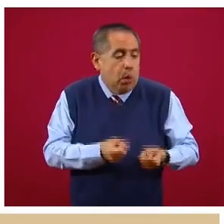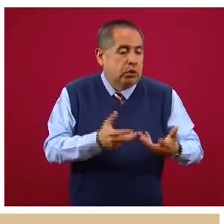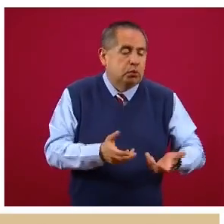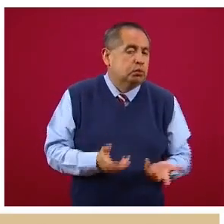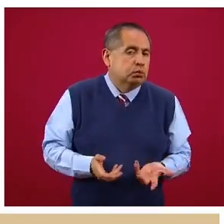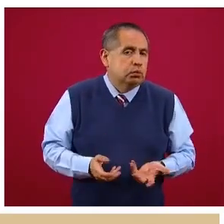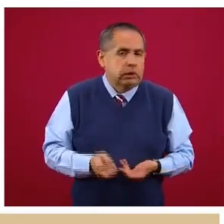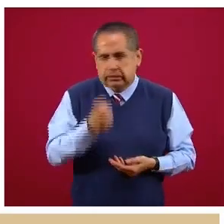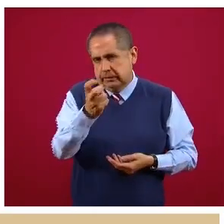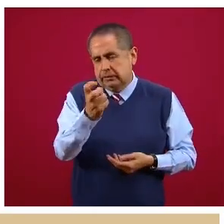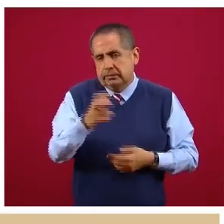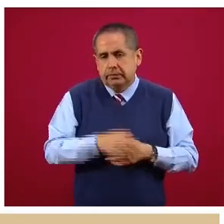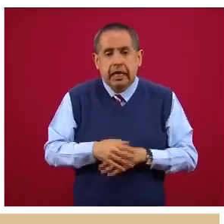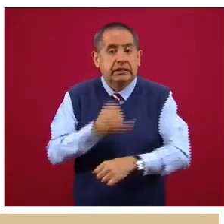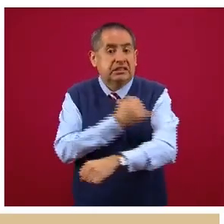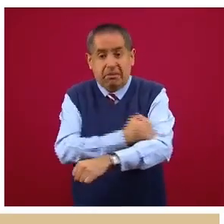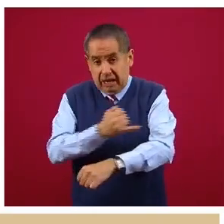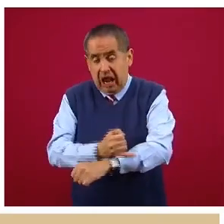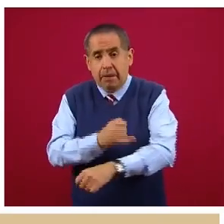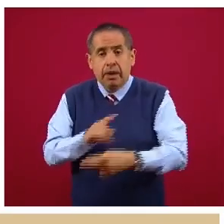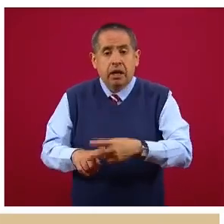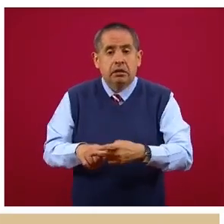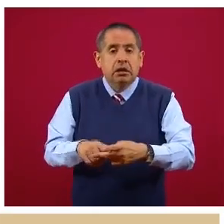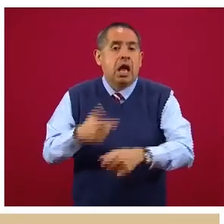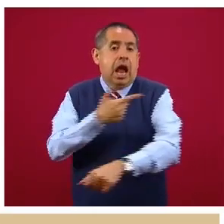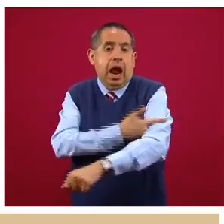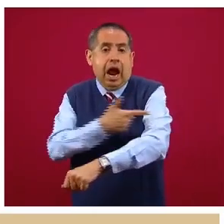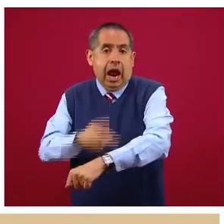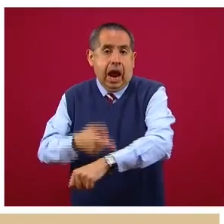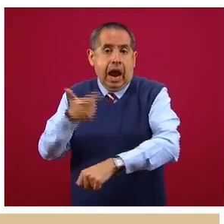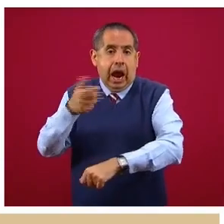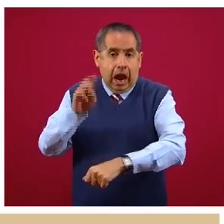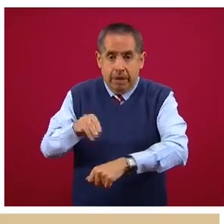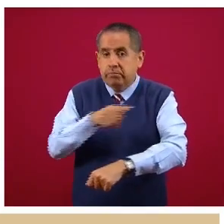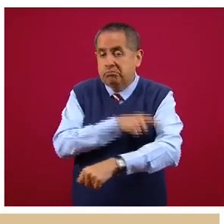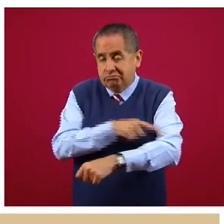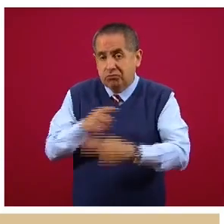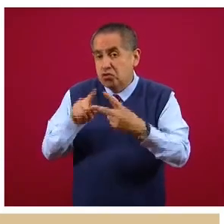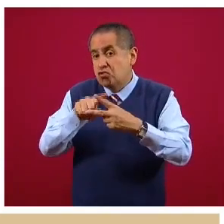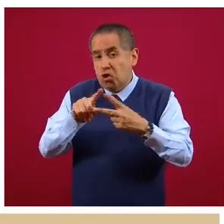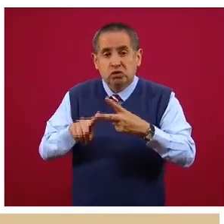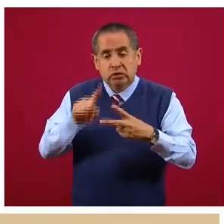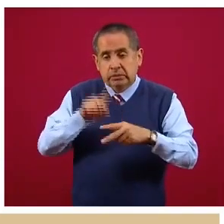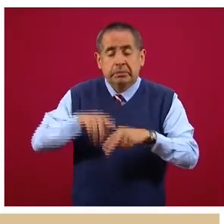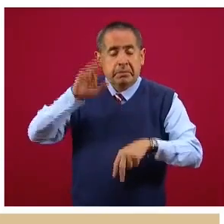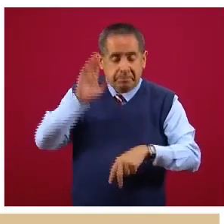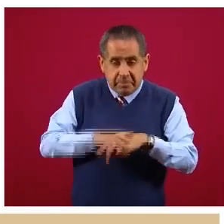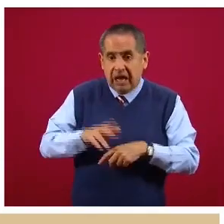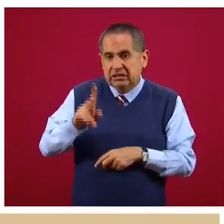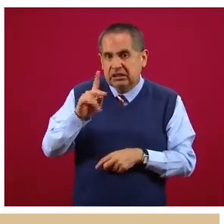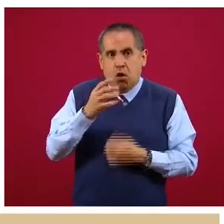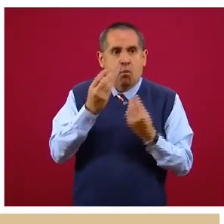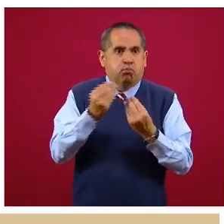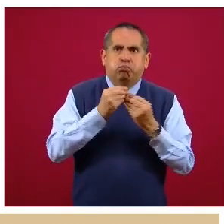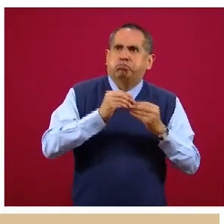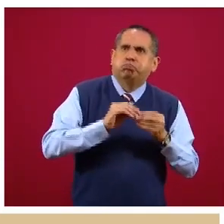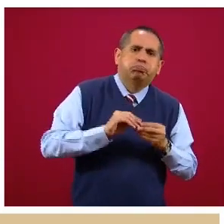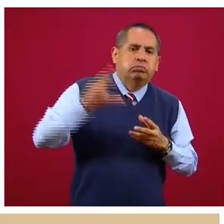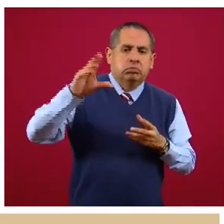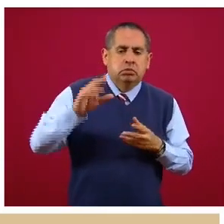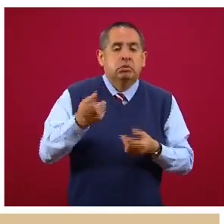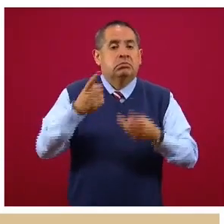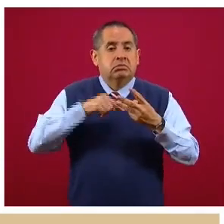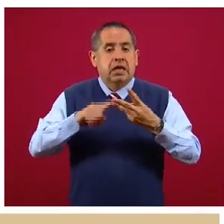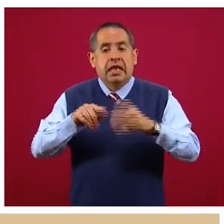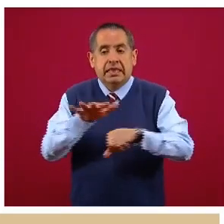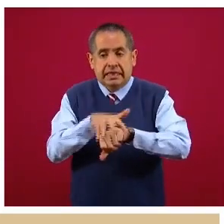como se muestra, Iztapalapa y la delegación Gustavo Adolfo Madero como las 2 que tuvieron la mayor intensidad, seguidas de